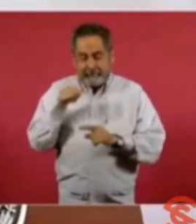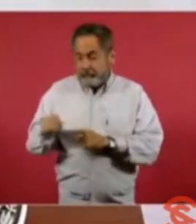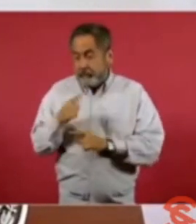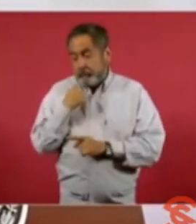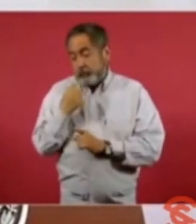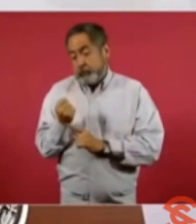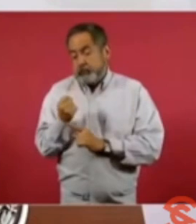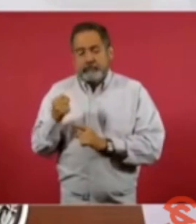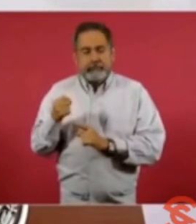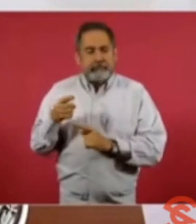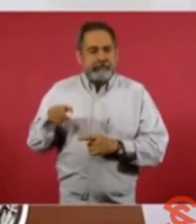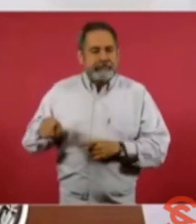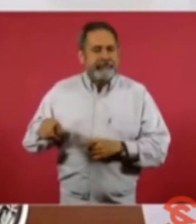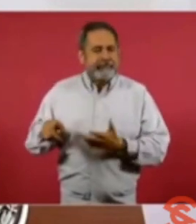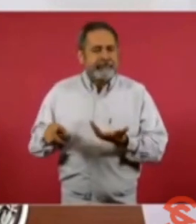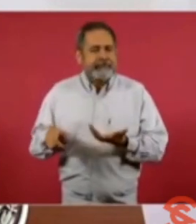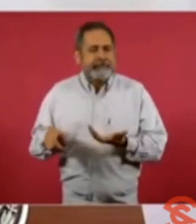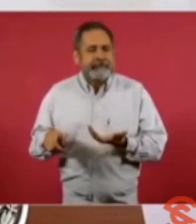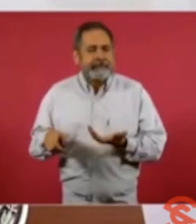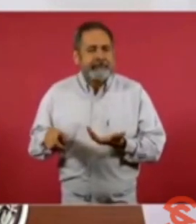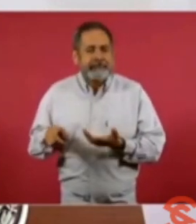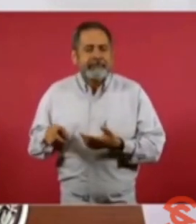picante Sí